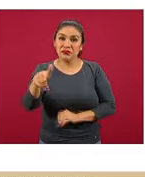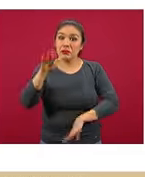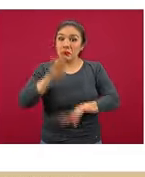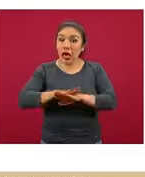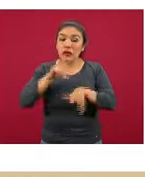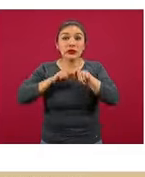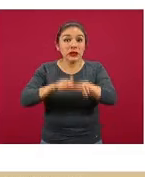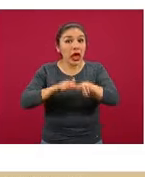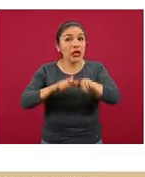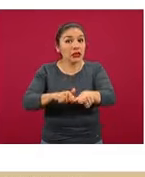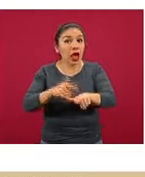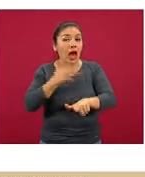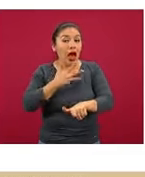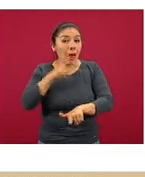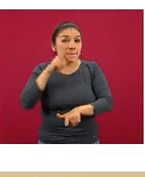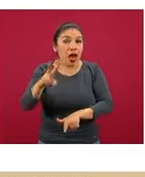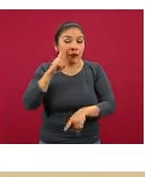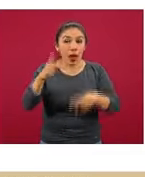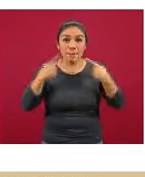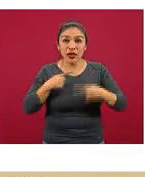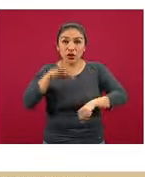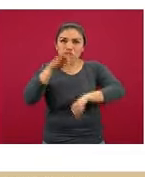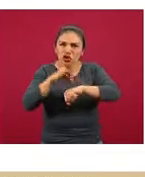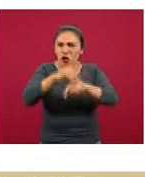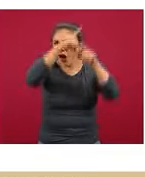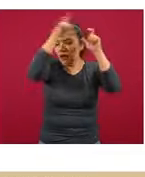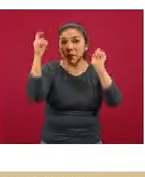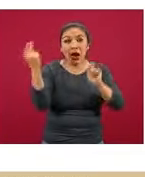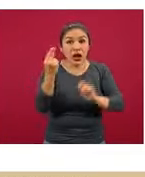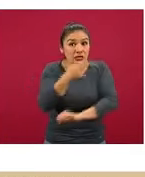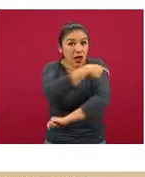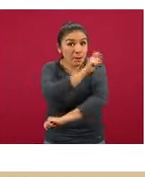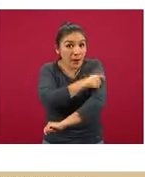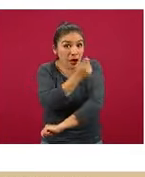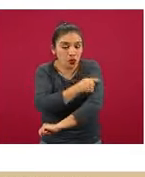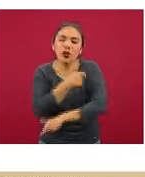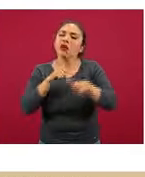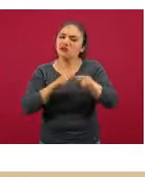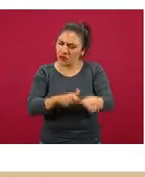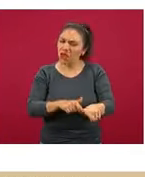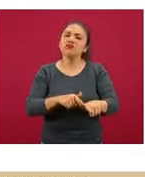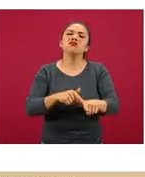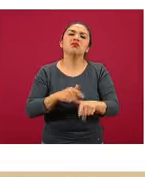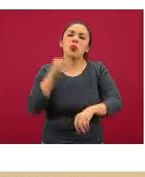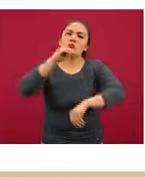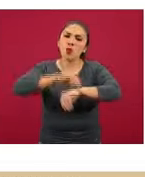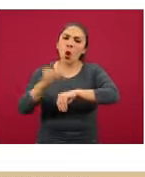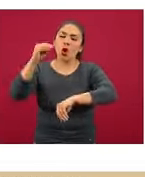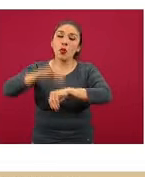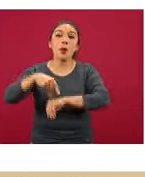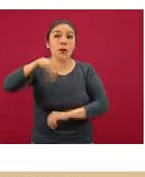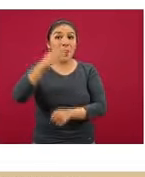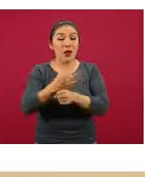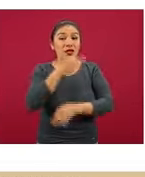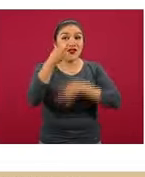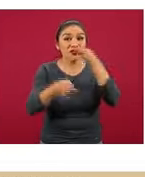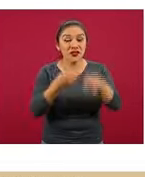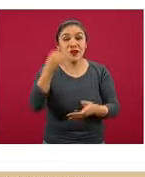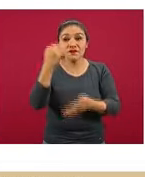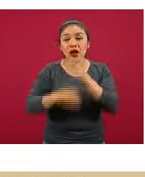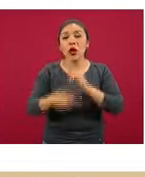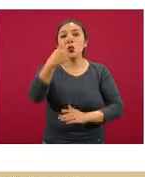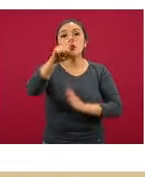continúen encontrando profesionales de la salud que requieran la vacuna, se continuará aplicando. Pero la buena noticia es que a solo un